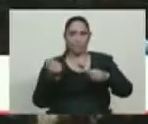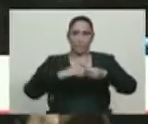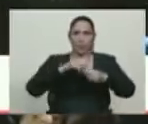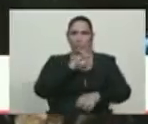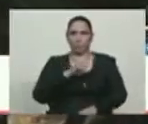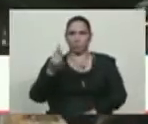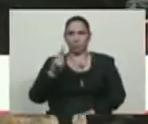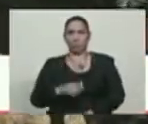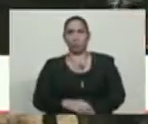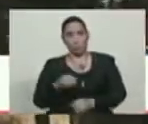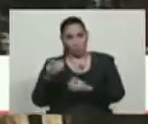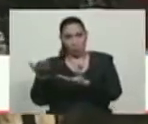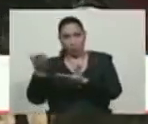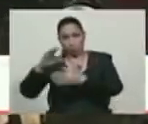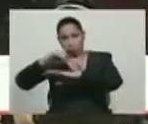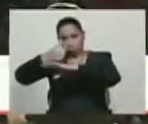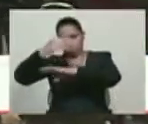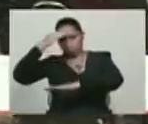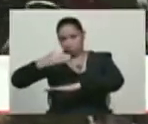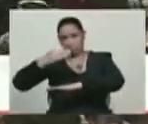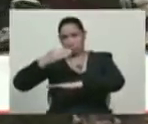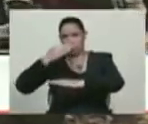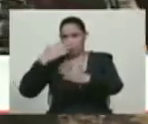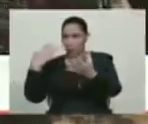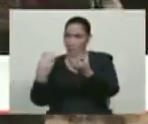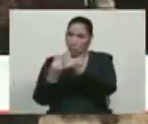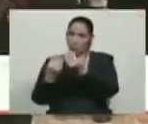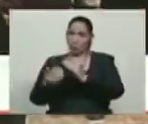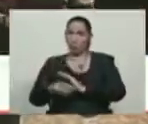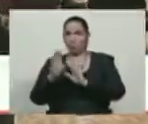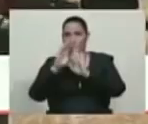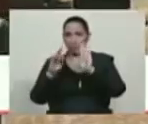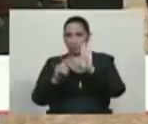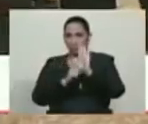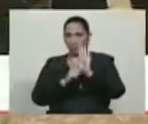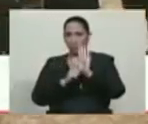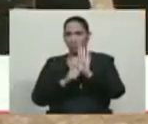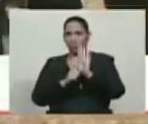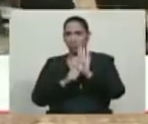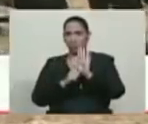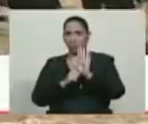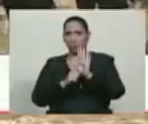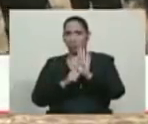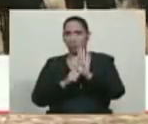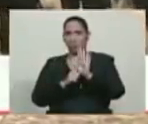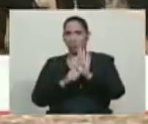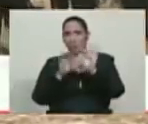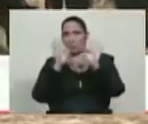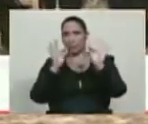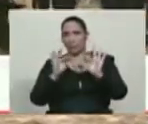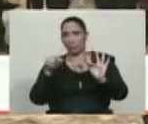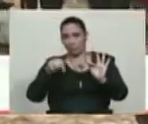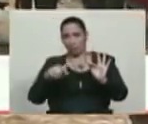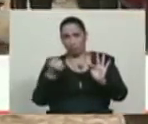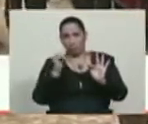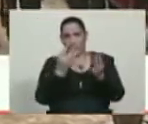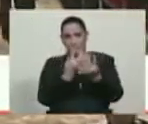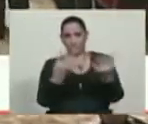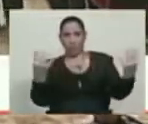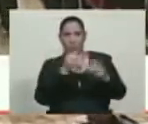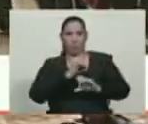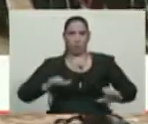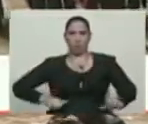usted que es nuestro comandante, junto a usted que es nuestro comandante constitucional. De manera que aquí tiene esta Guardia Nacional